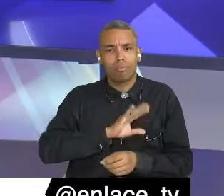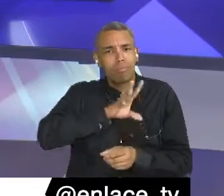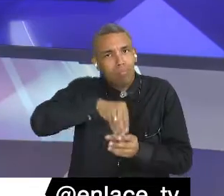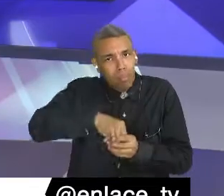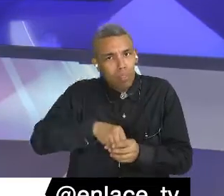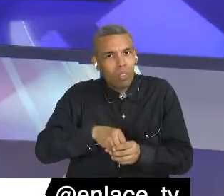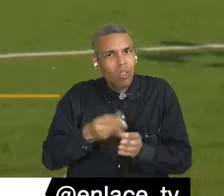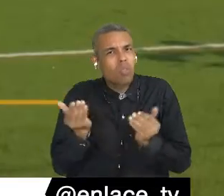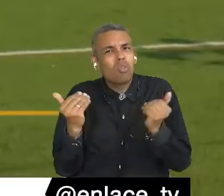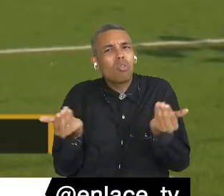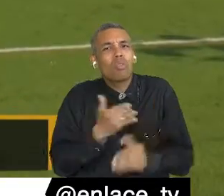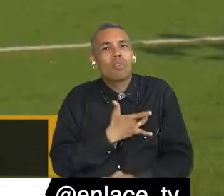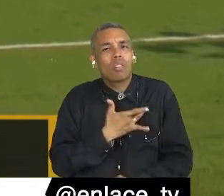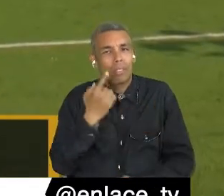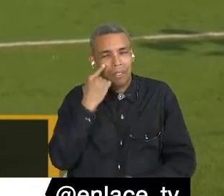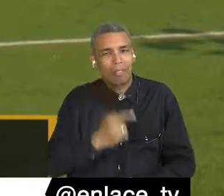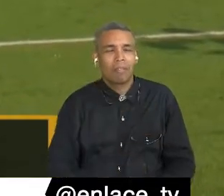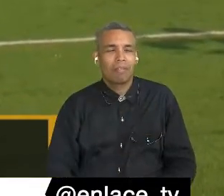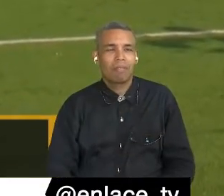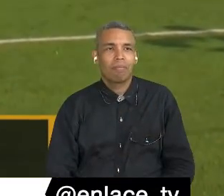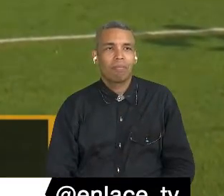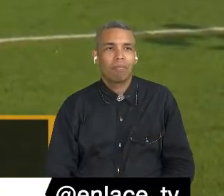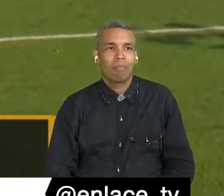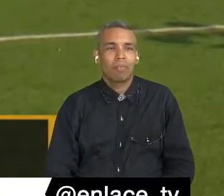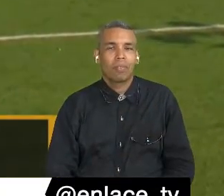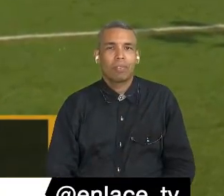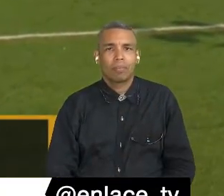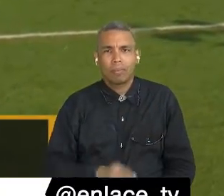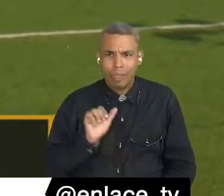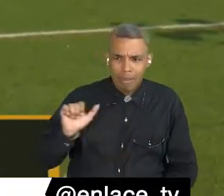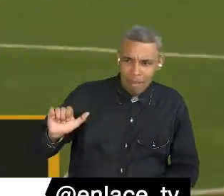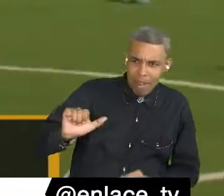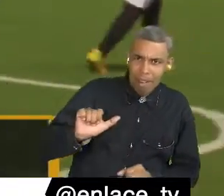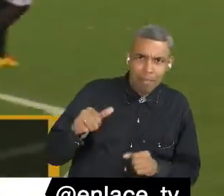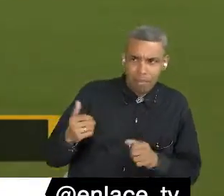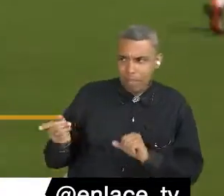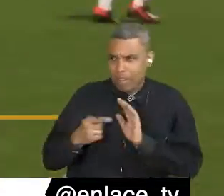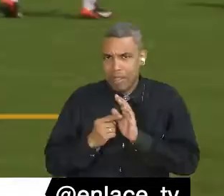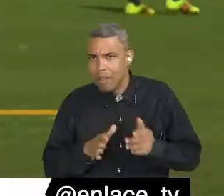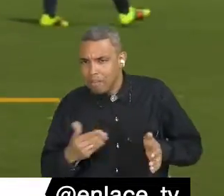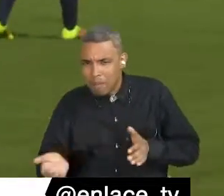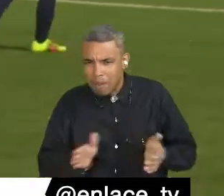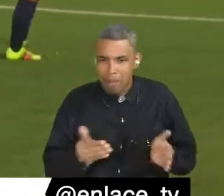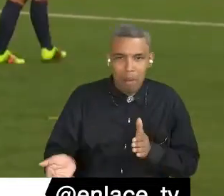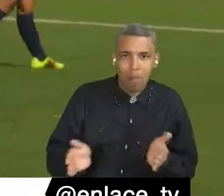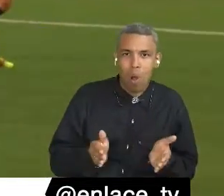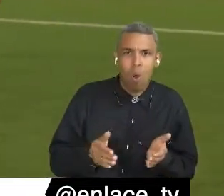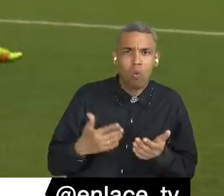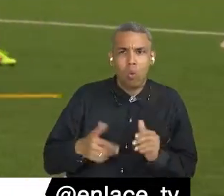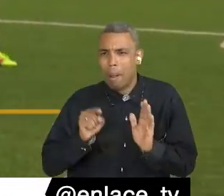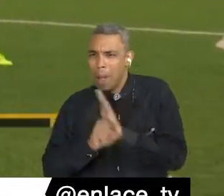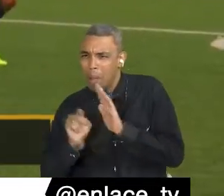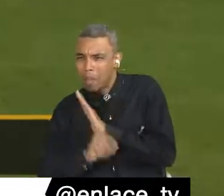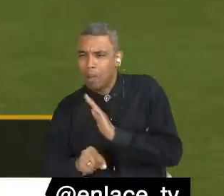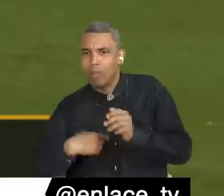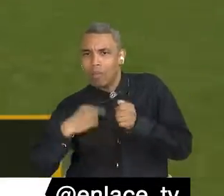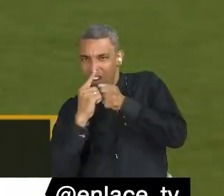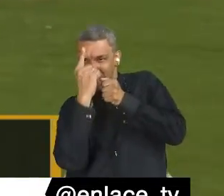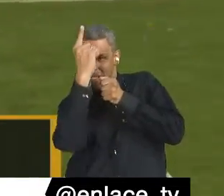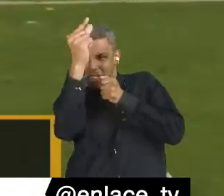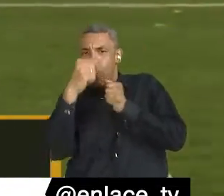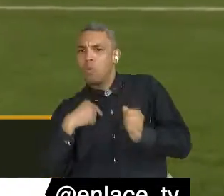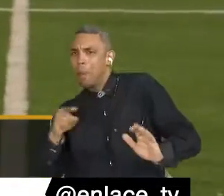hombres. Estas son las encargadas de brindar todo un espectáculo de buen fútbol, jugadas programadas y goles de media distancia en el